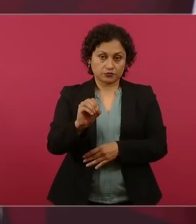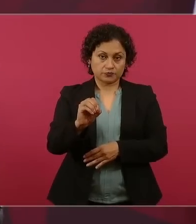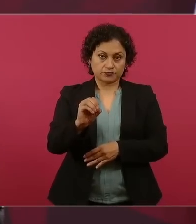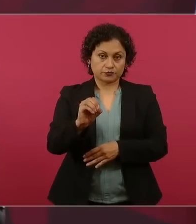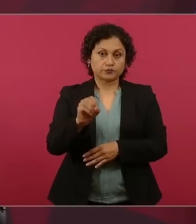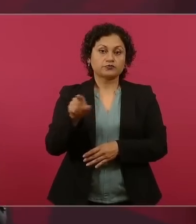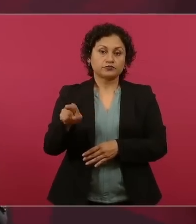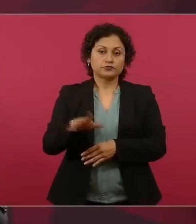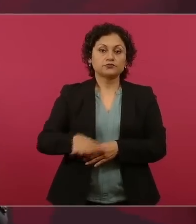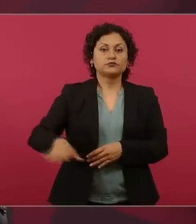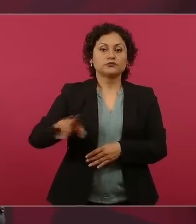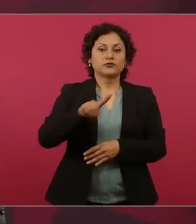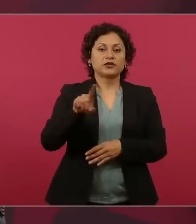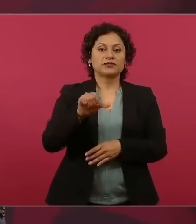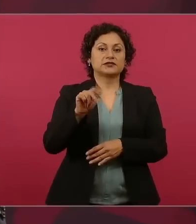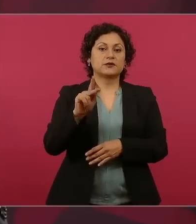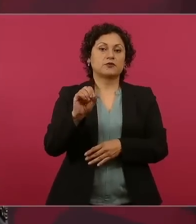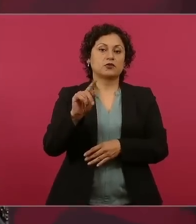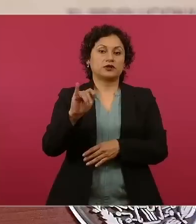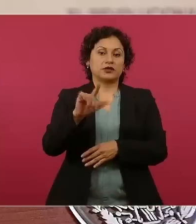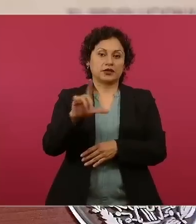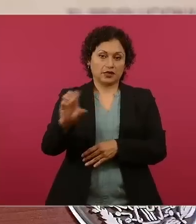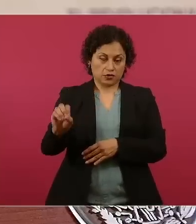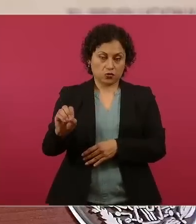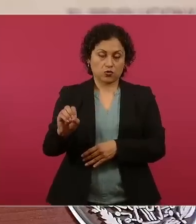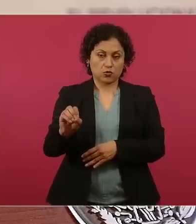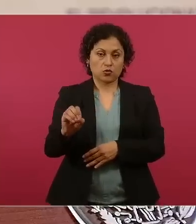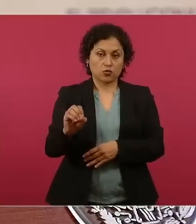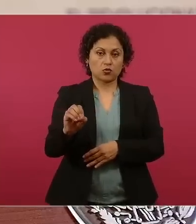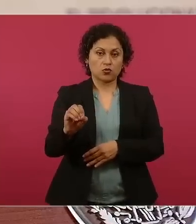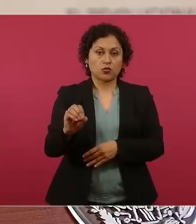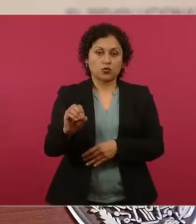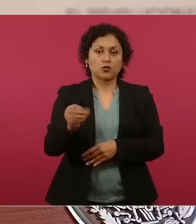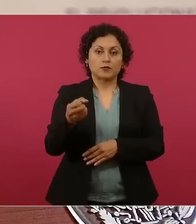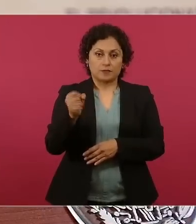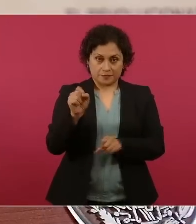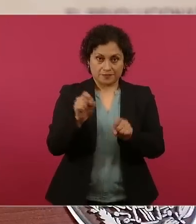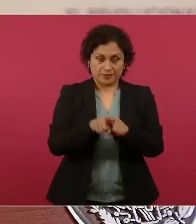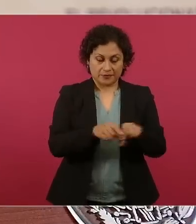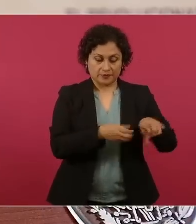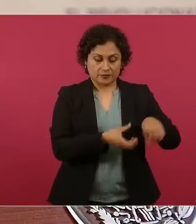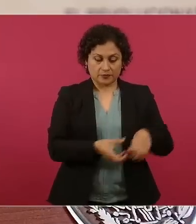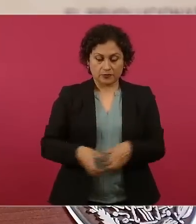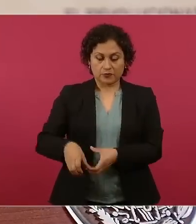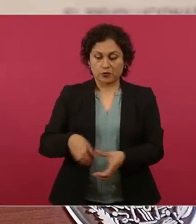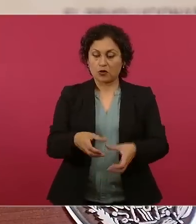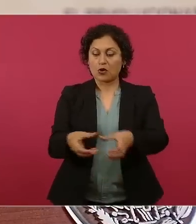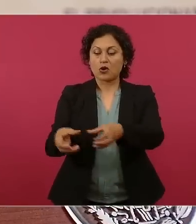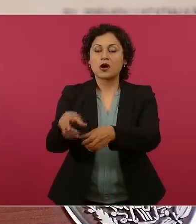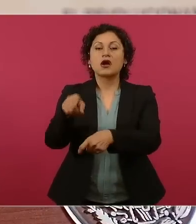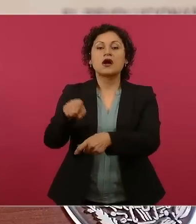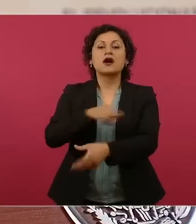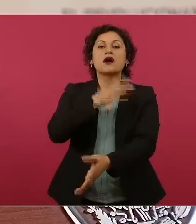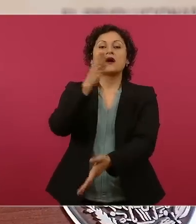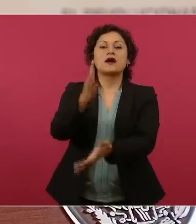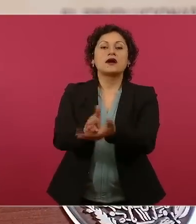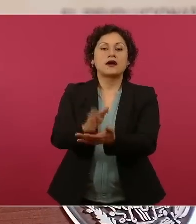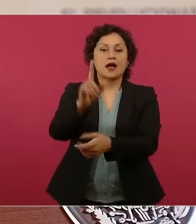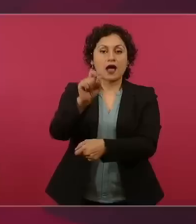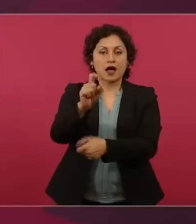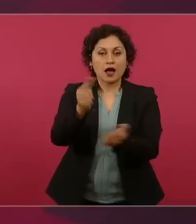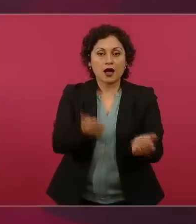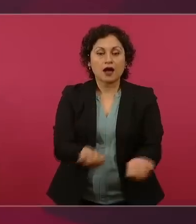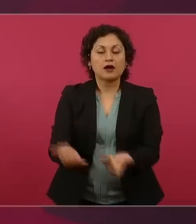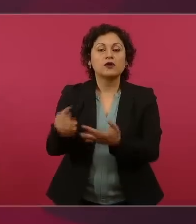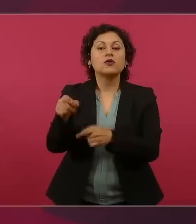de Zapotillo y este acueducto que va a llevar agua a